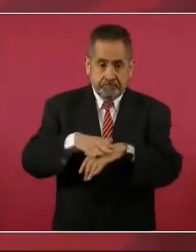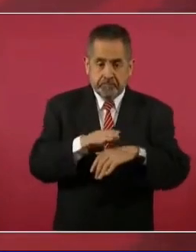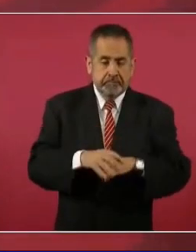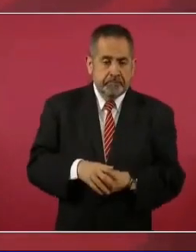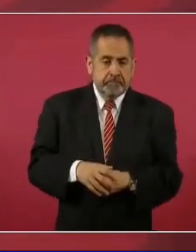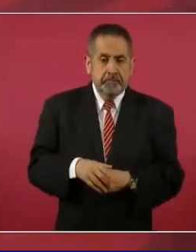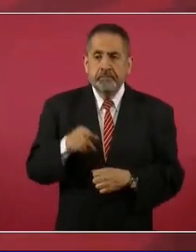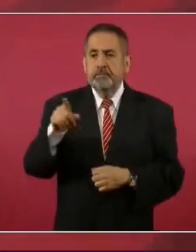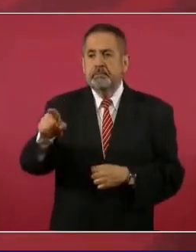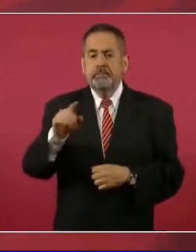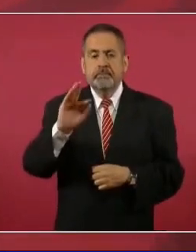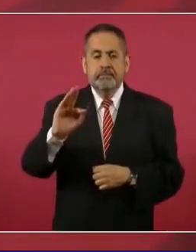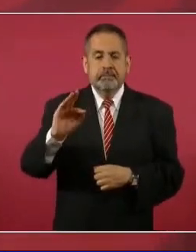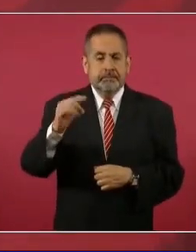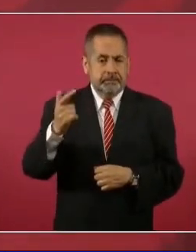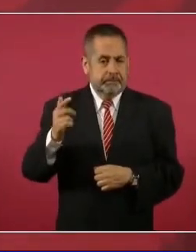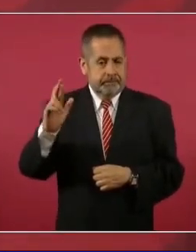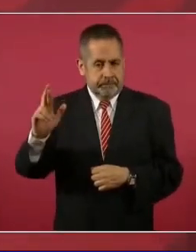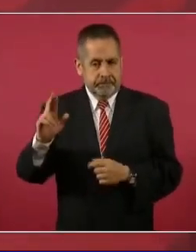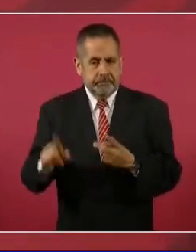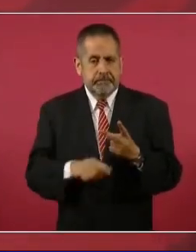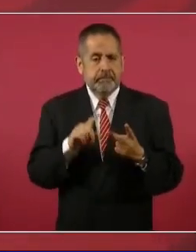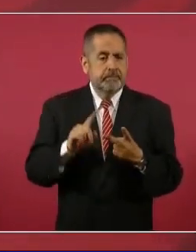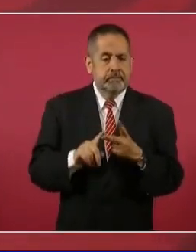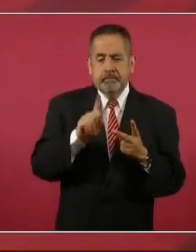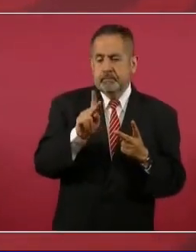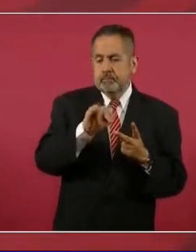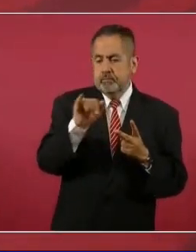la Fiscalía y el Poder Judicial,